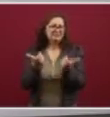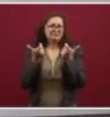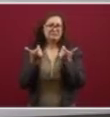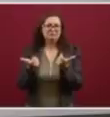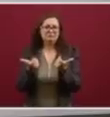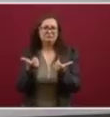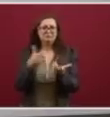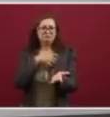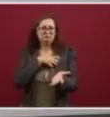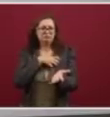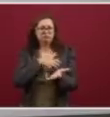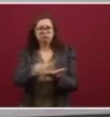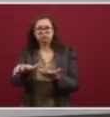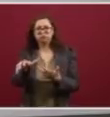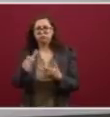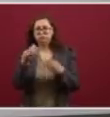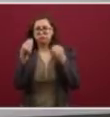pesos.